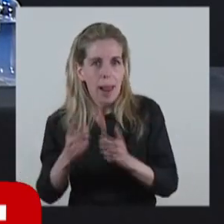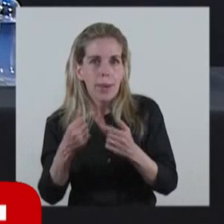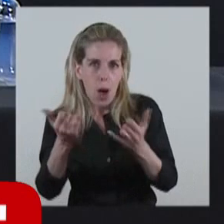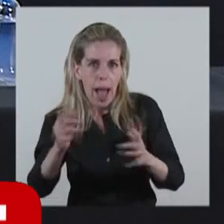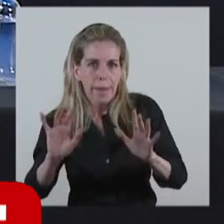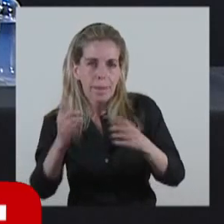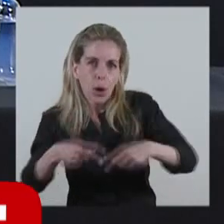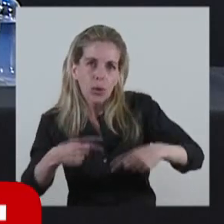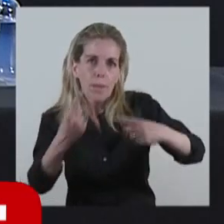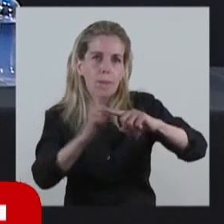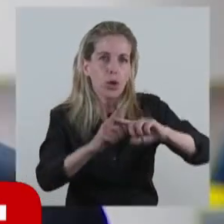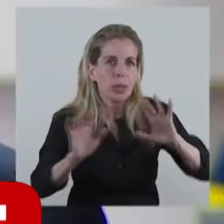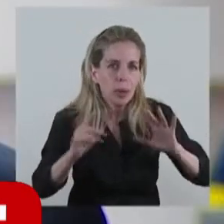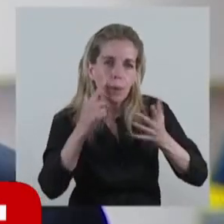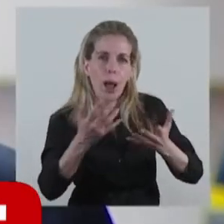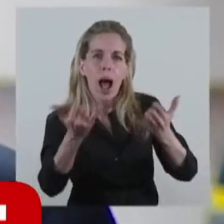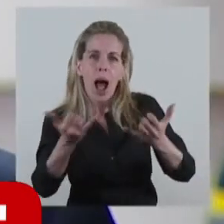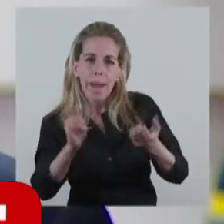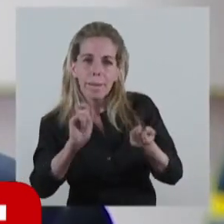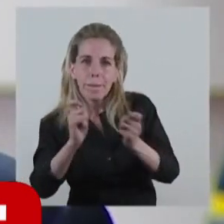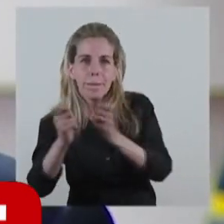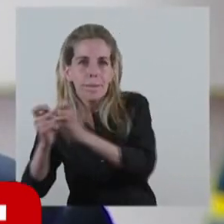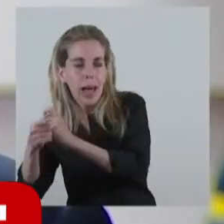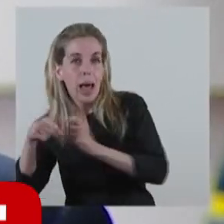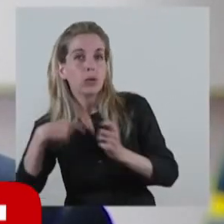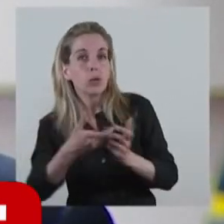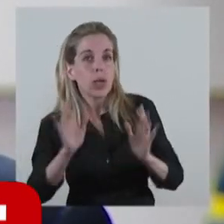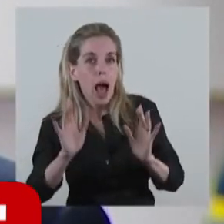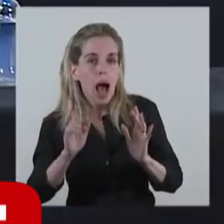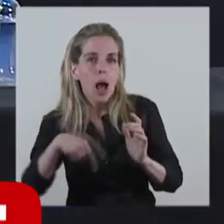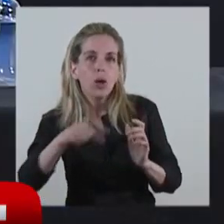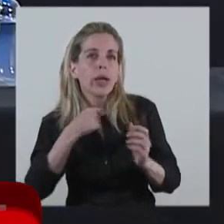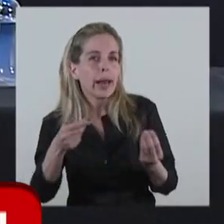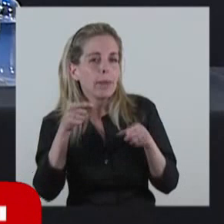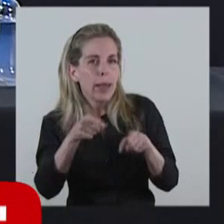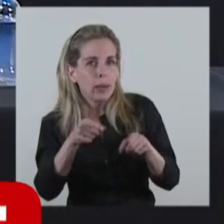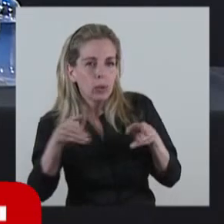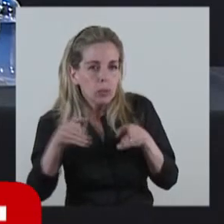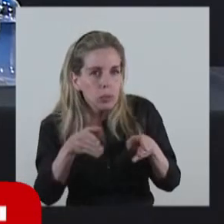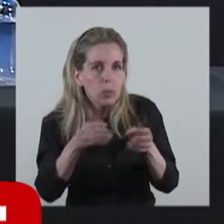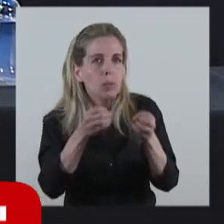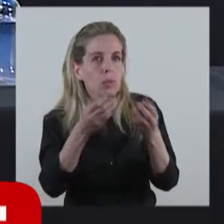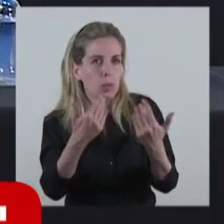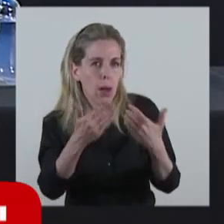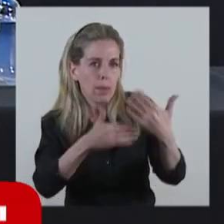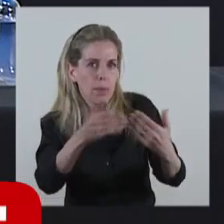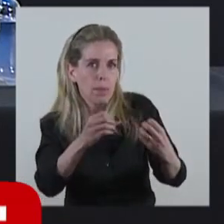signos que muestran que hay una capacidad de adaptación a eso. Lo que buscamos es profundizar ese sendero,